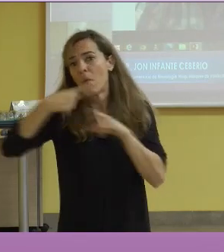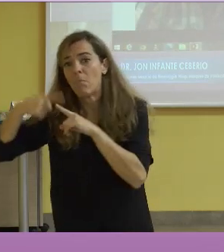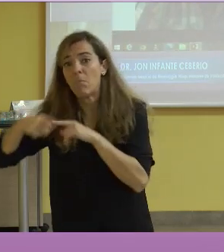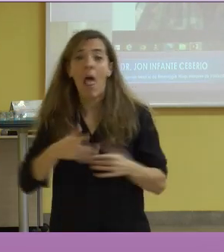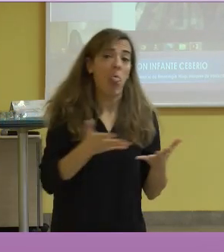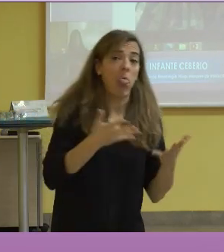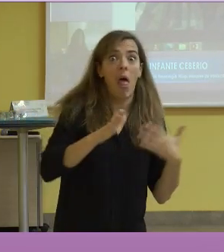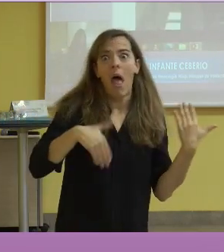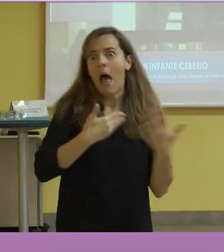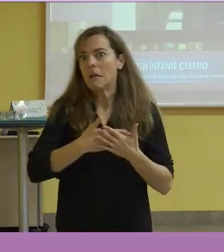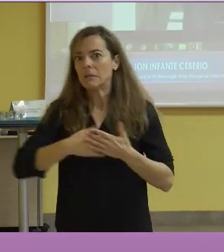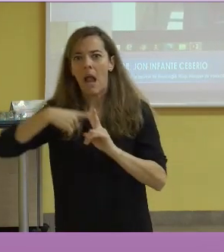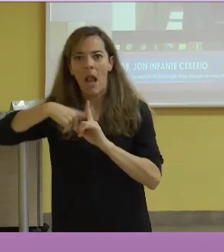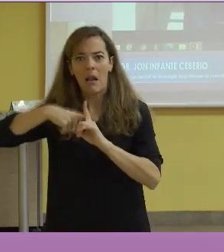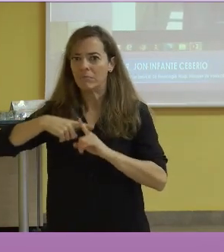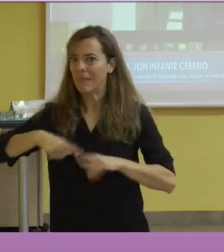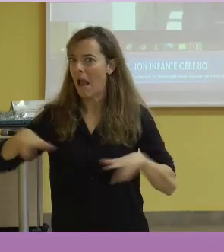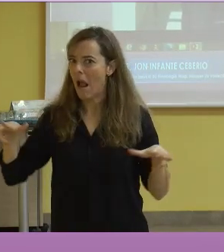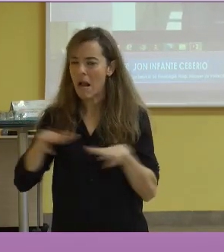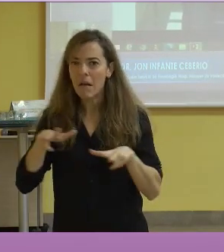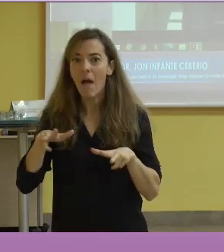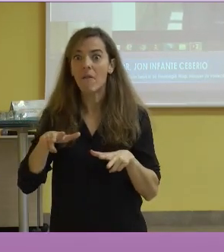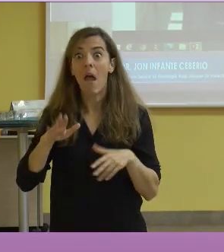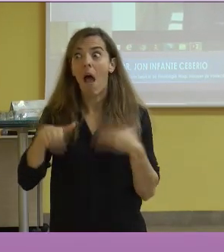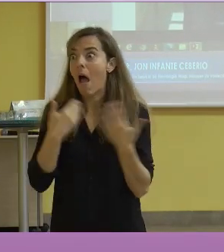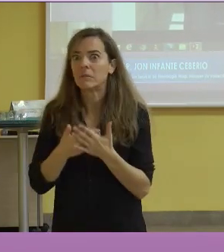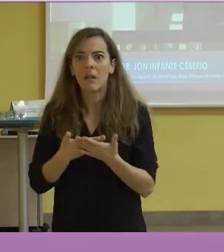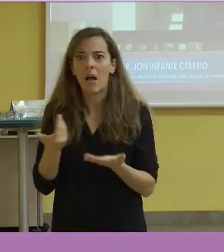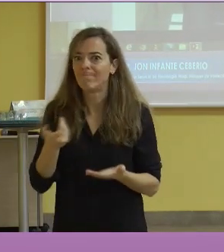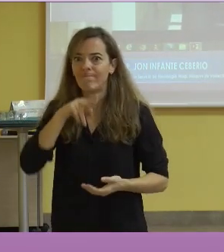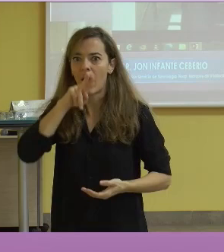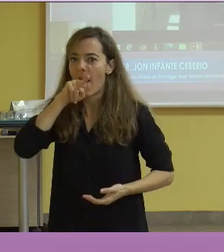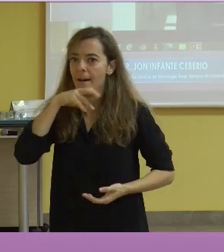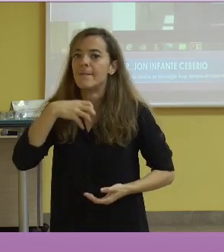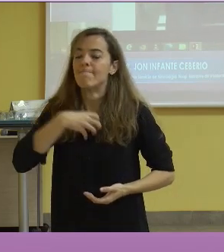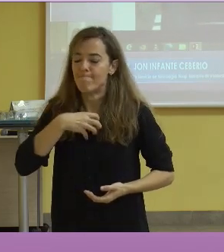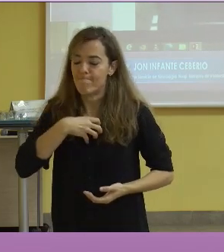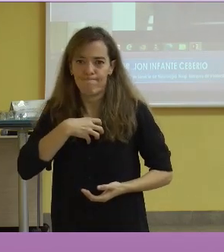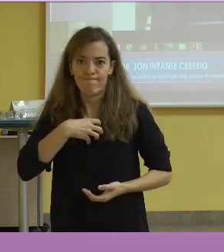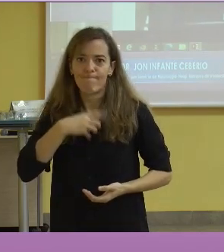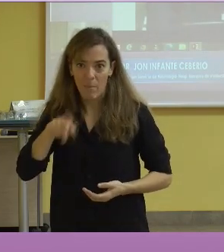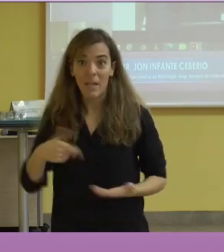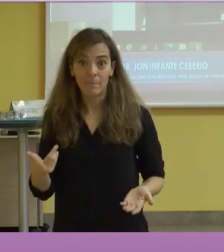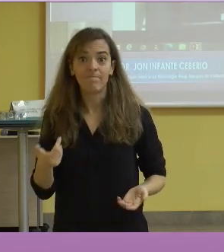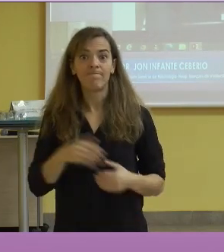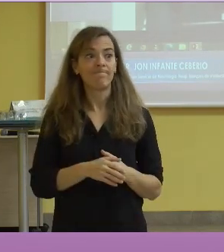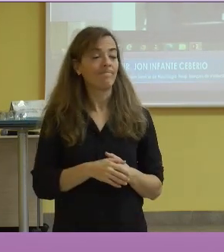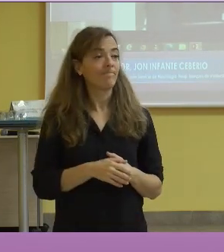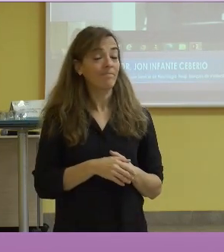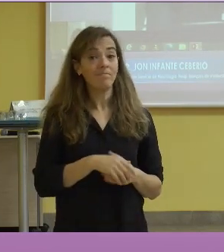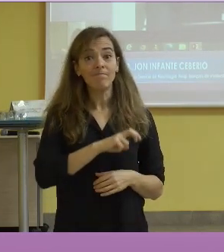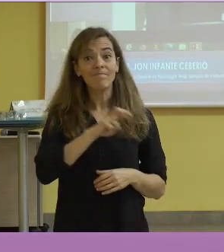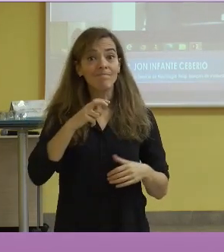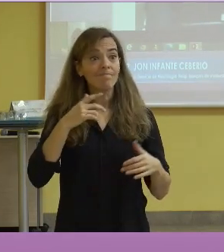un grado mucho más grave, ¿no?, incluso provocando incapacidad, ¿no?, para el habla. Entonces, otro signo clínico que le llamamos